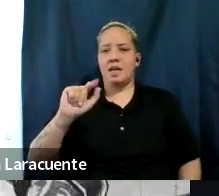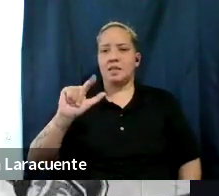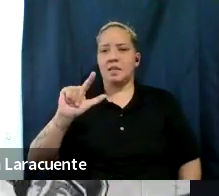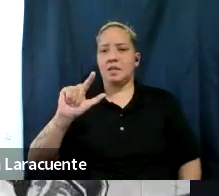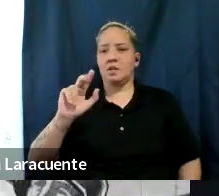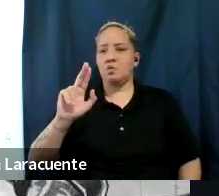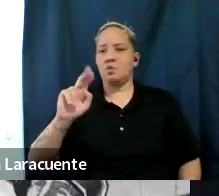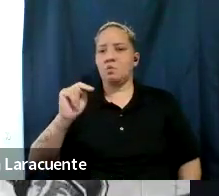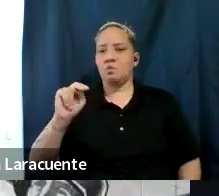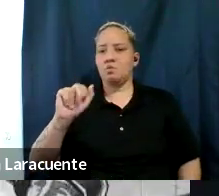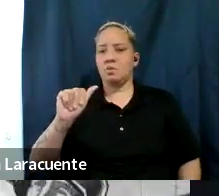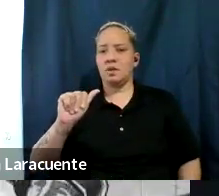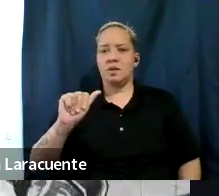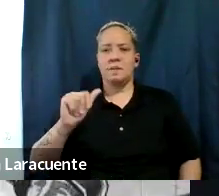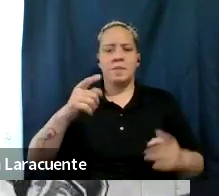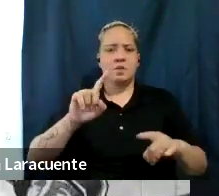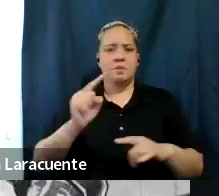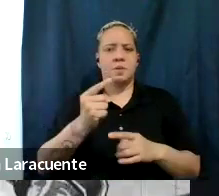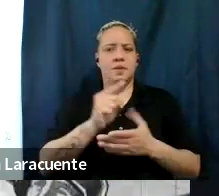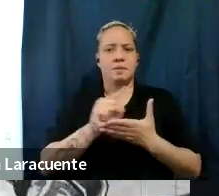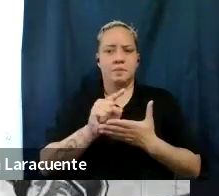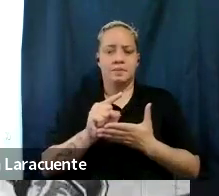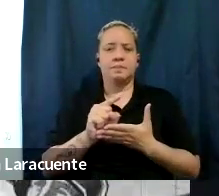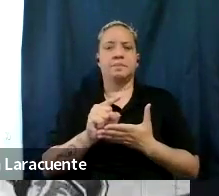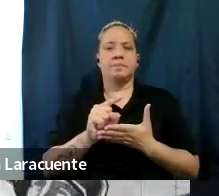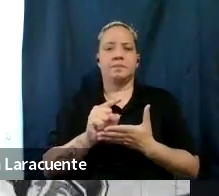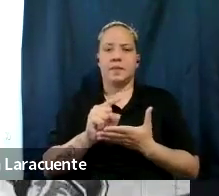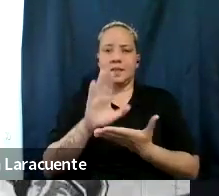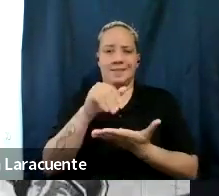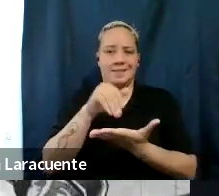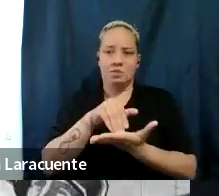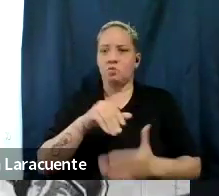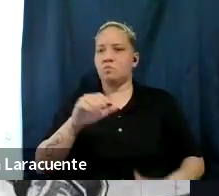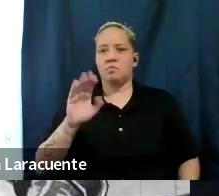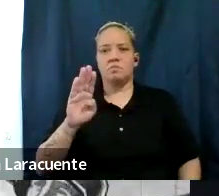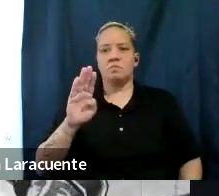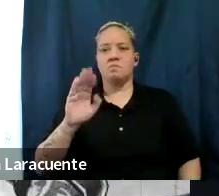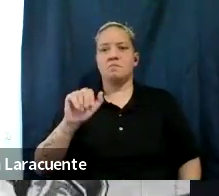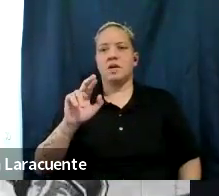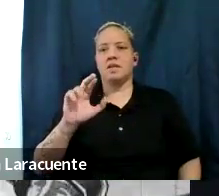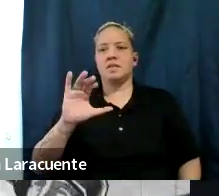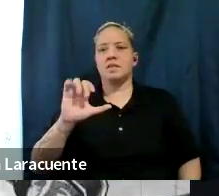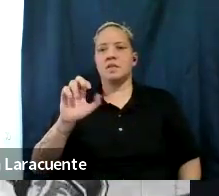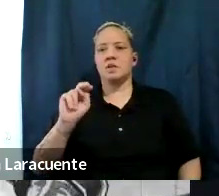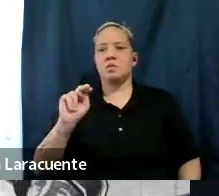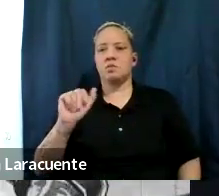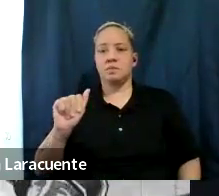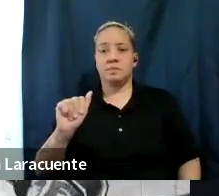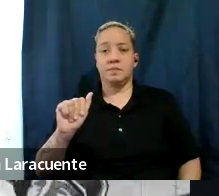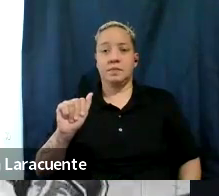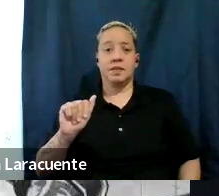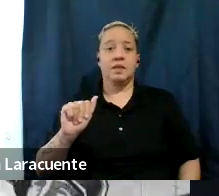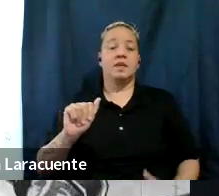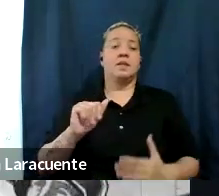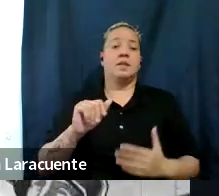ocurrió en las primeras semanas de la guerra en la Plaza de Cataluña, en pleno centro de Barcelona. Quiero decir que incluso en las ciudades que eran